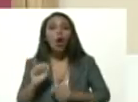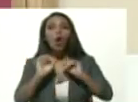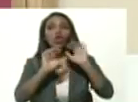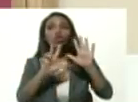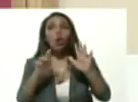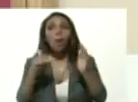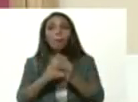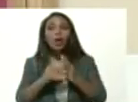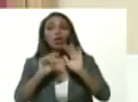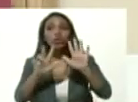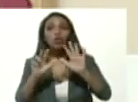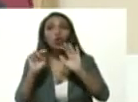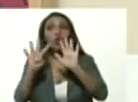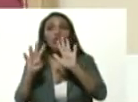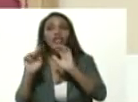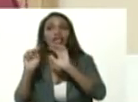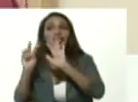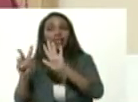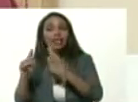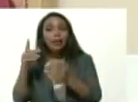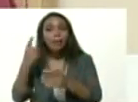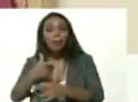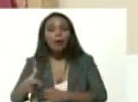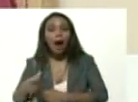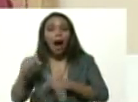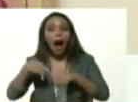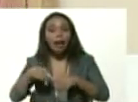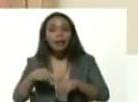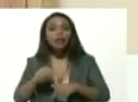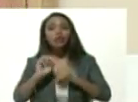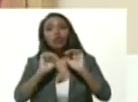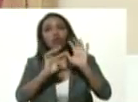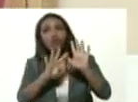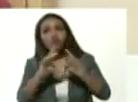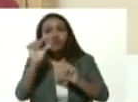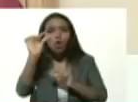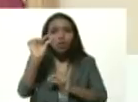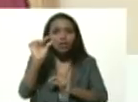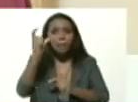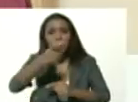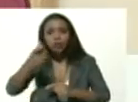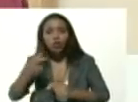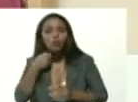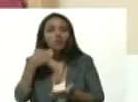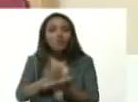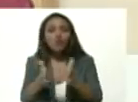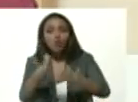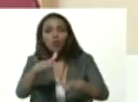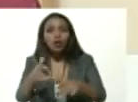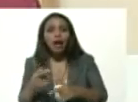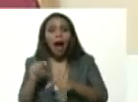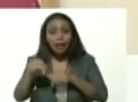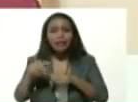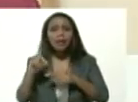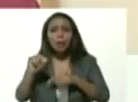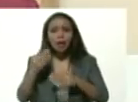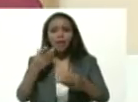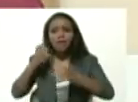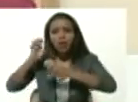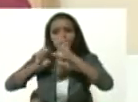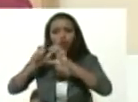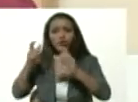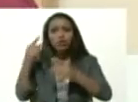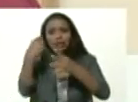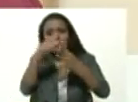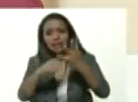8.897 casos, 104 fallecidos. Aquí también hay unas experiencias que hemos estudiado a fondo sobre el tipo de medicinas,